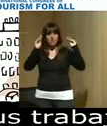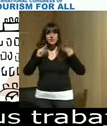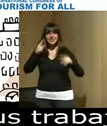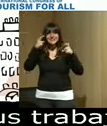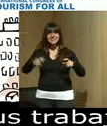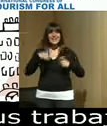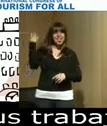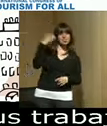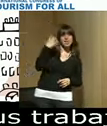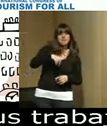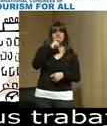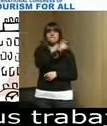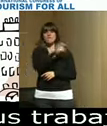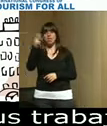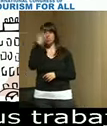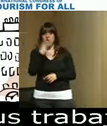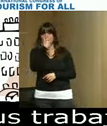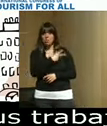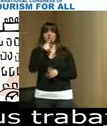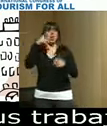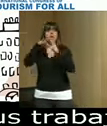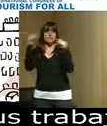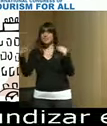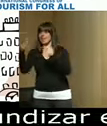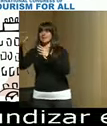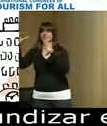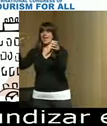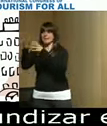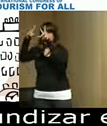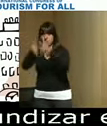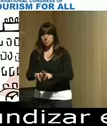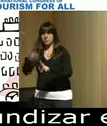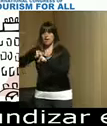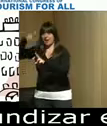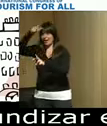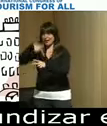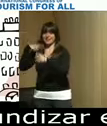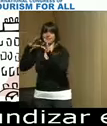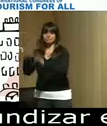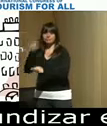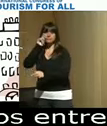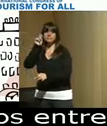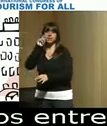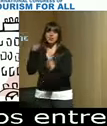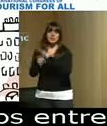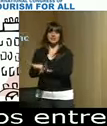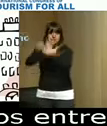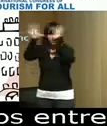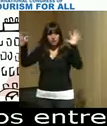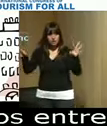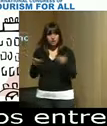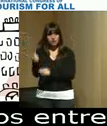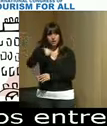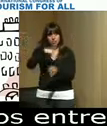entre el SERMI, entre las universidades, entre los equipos de investigación, entre las cátedras que están creadas relacionadas con el turismo accesible, porque muchas veces llegamos a este tipo